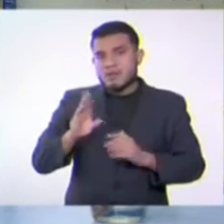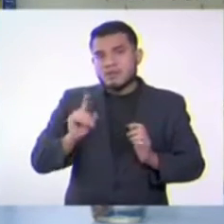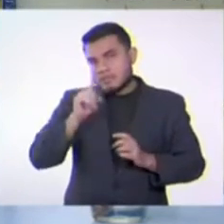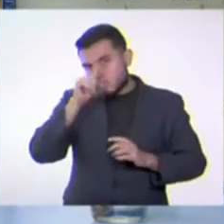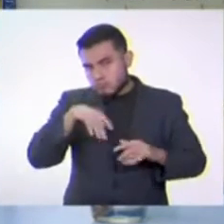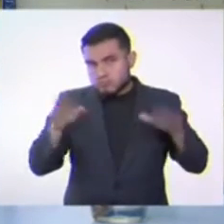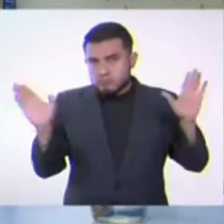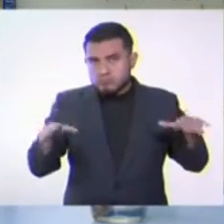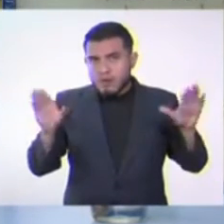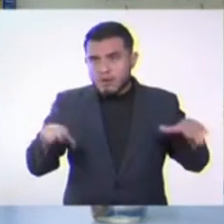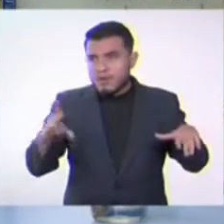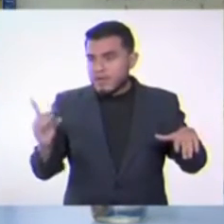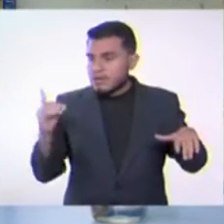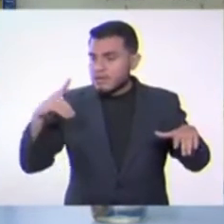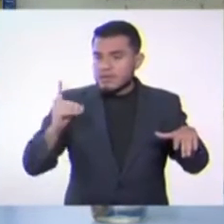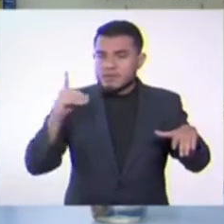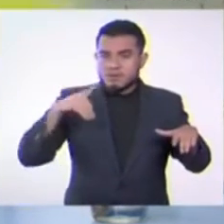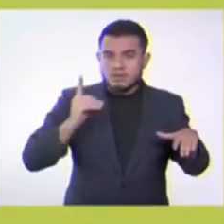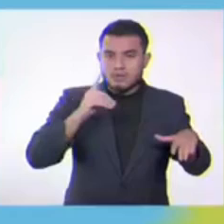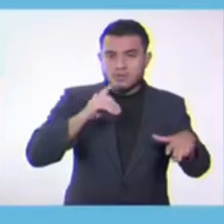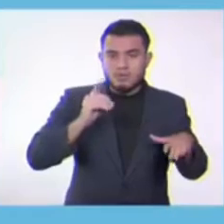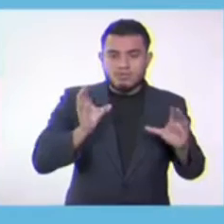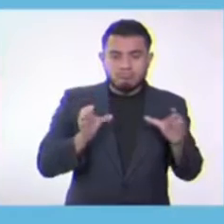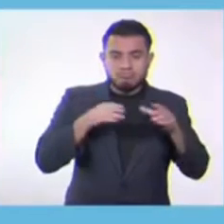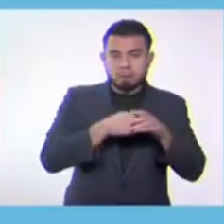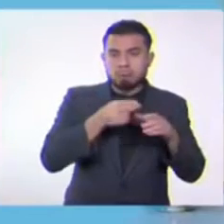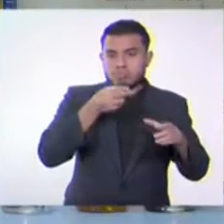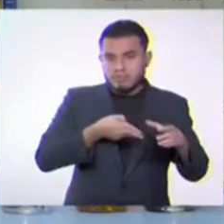dinosaurios forman un mismo grupo.